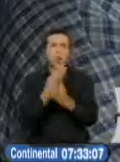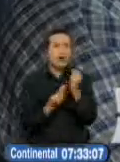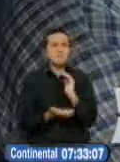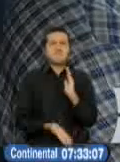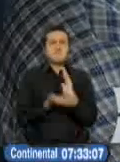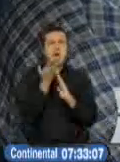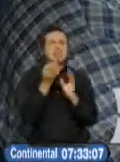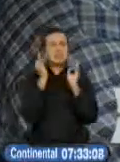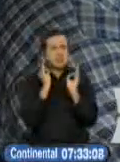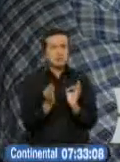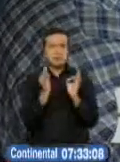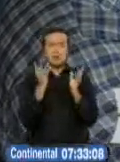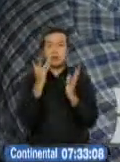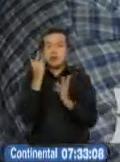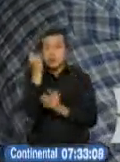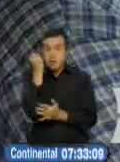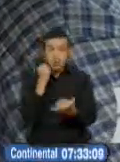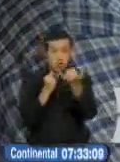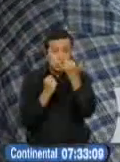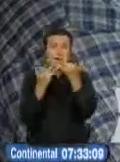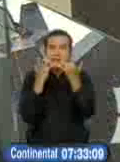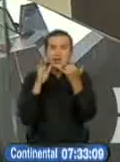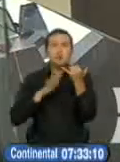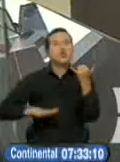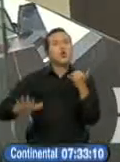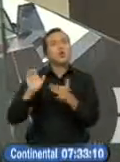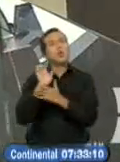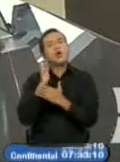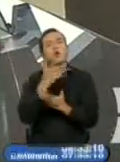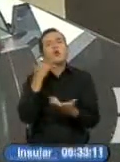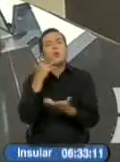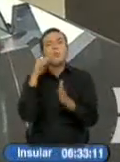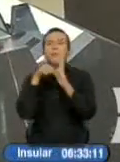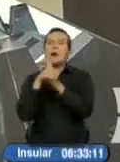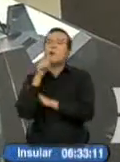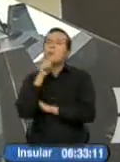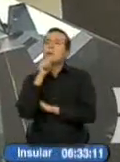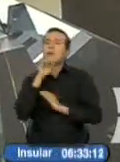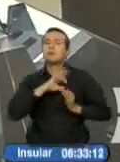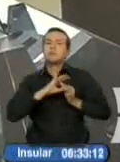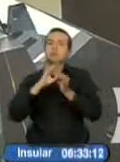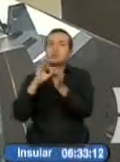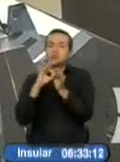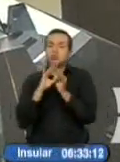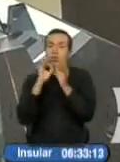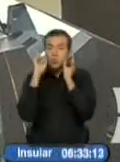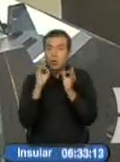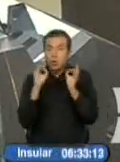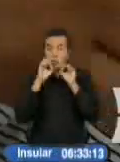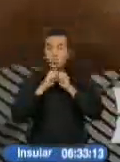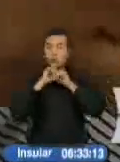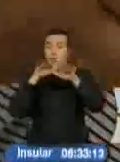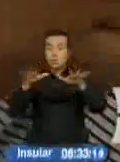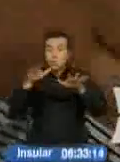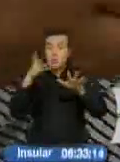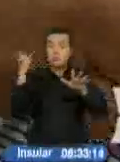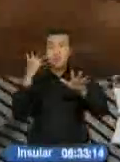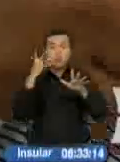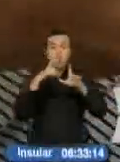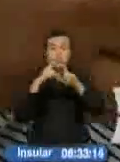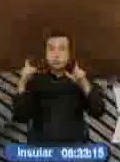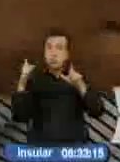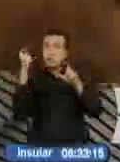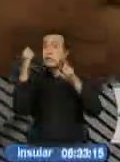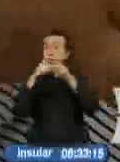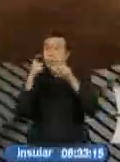2016. Esta alternativa de pago digital se busca masificar con la ayuda del sistema financiero privado, con lo que se lograría, entre otras cosas, reducir la presión que